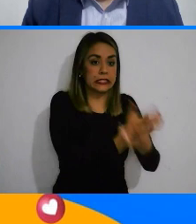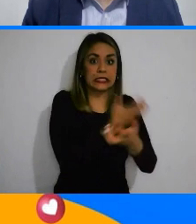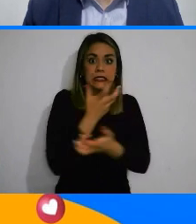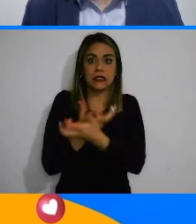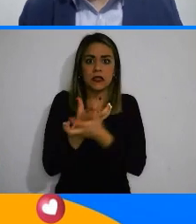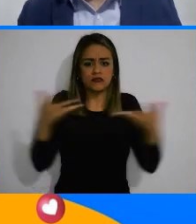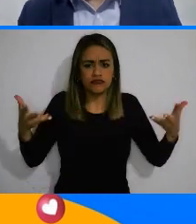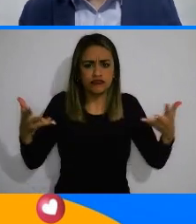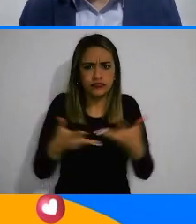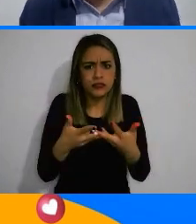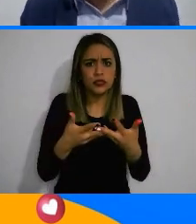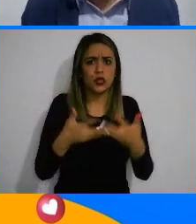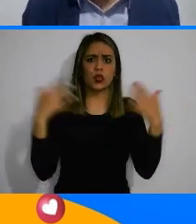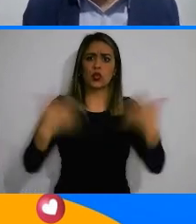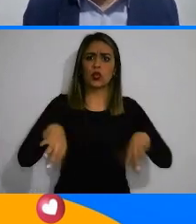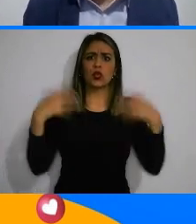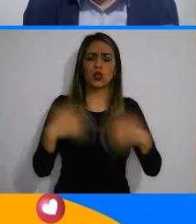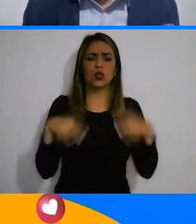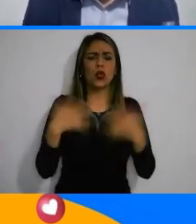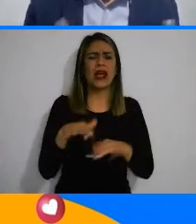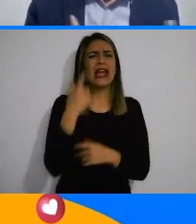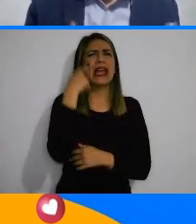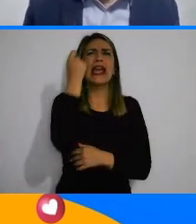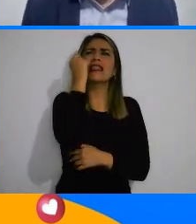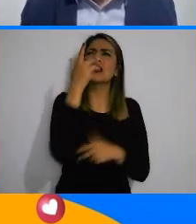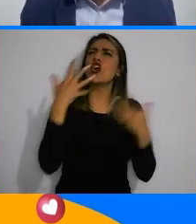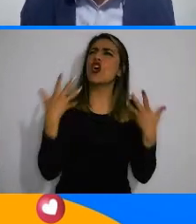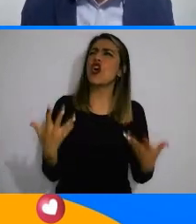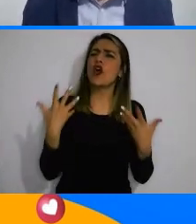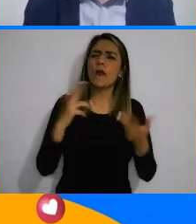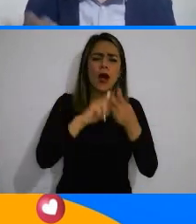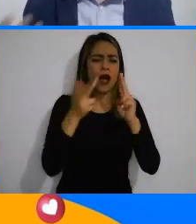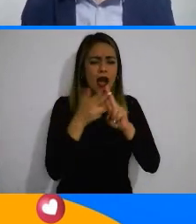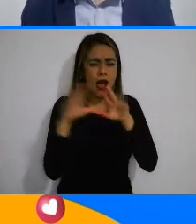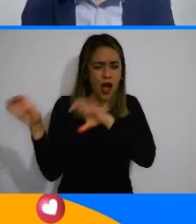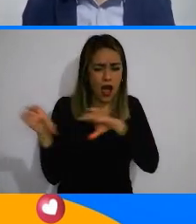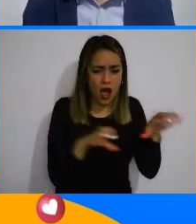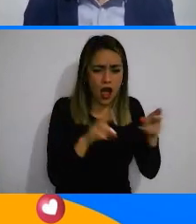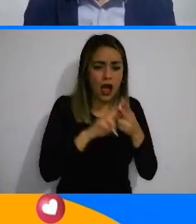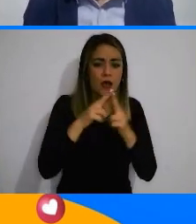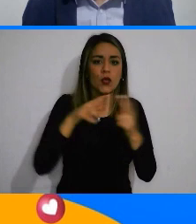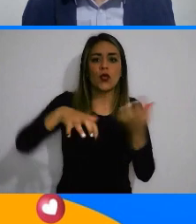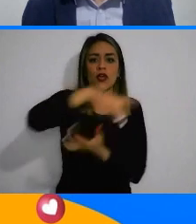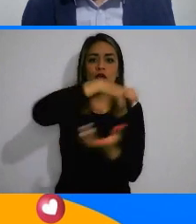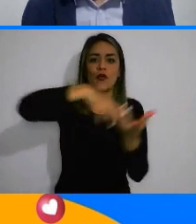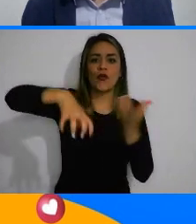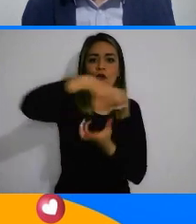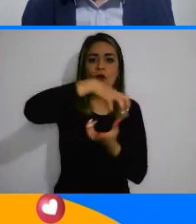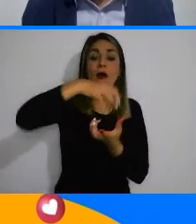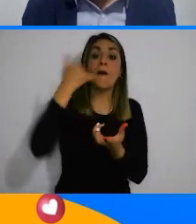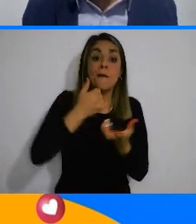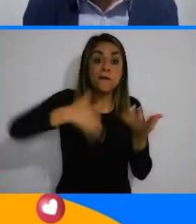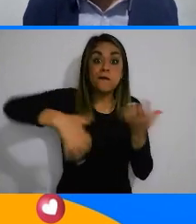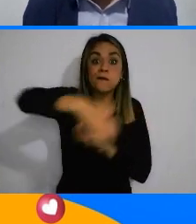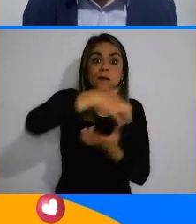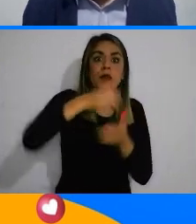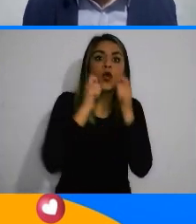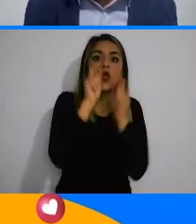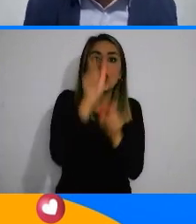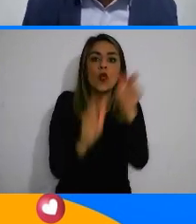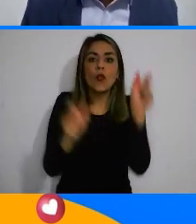¿sí? Porque es el entender la dinámica de un ecosistema y en el ecosistema hay seres